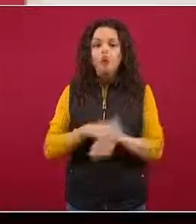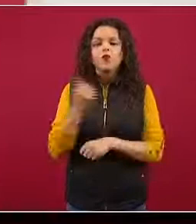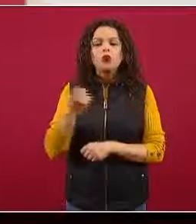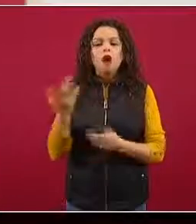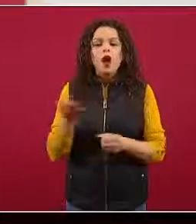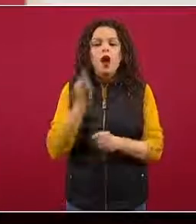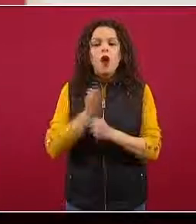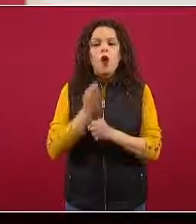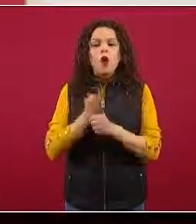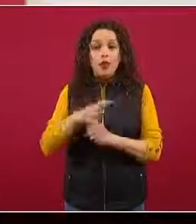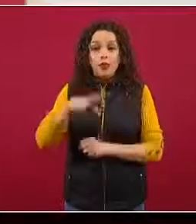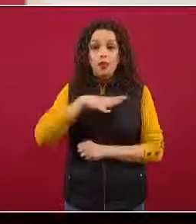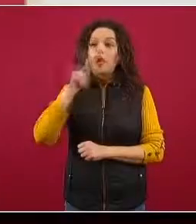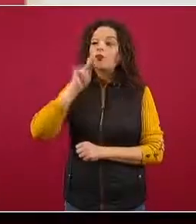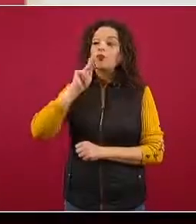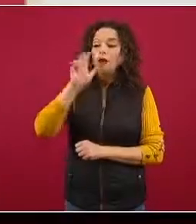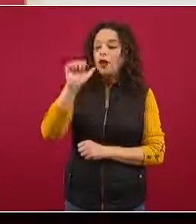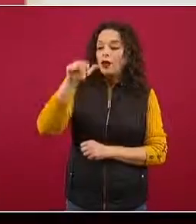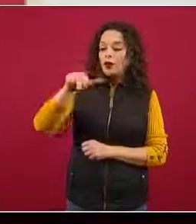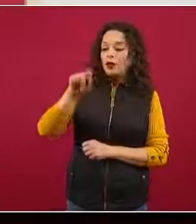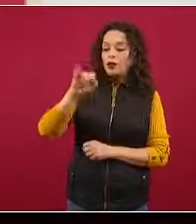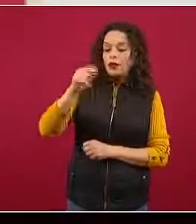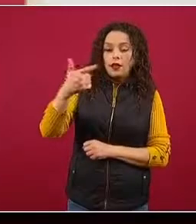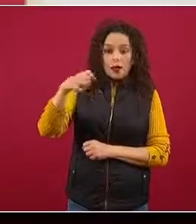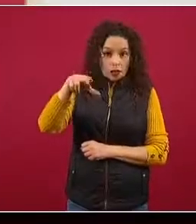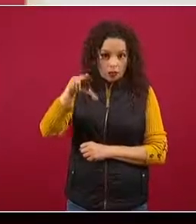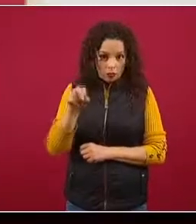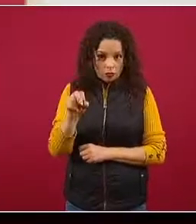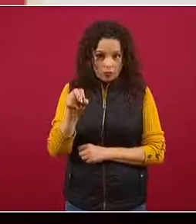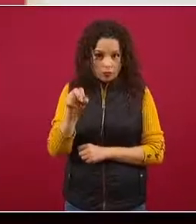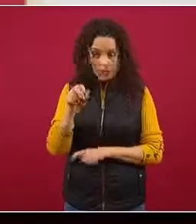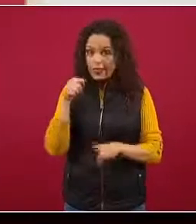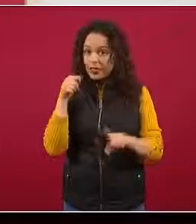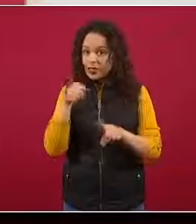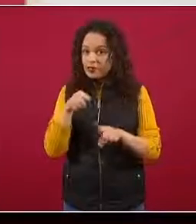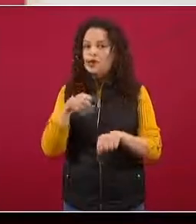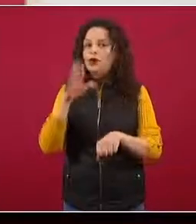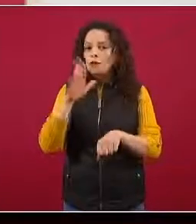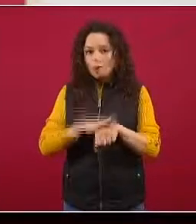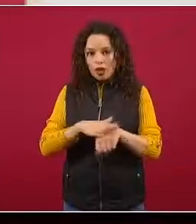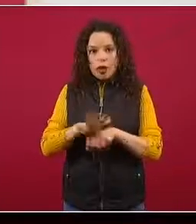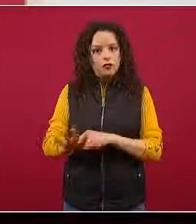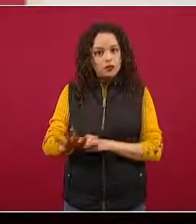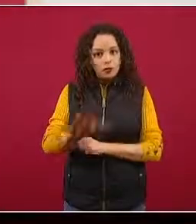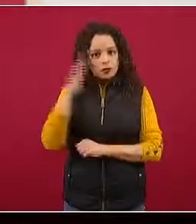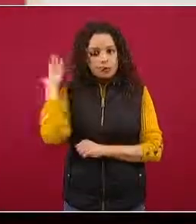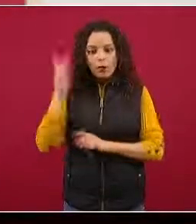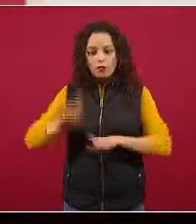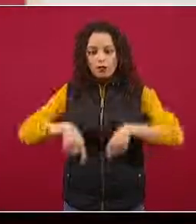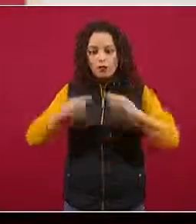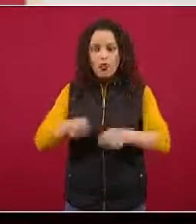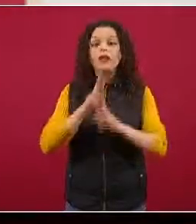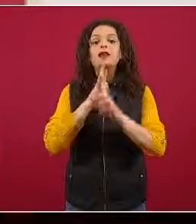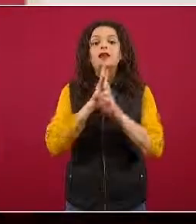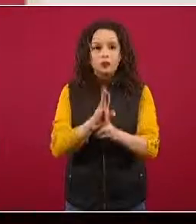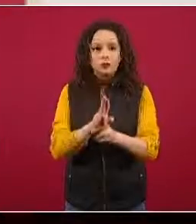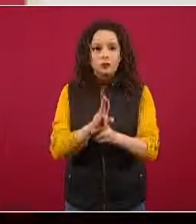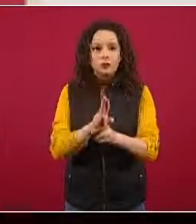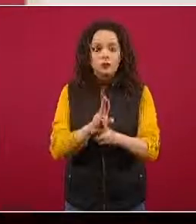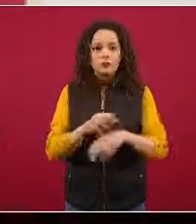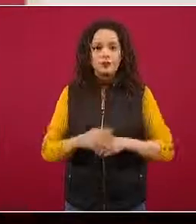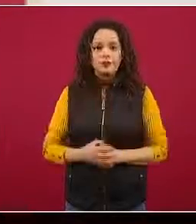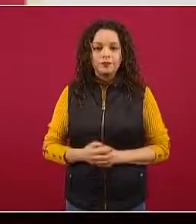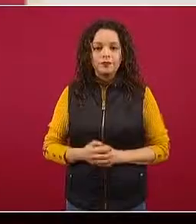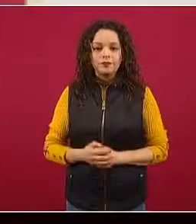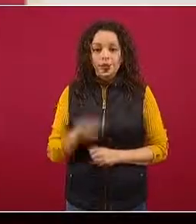ahorita tenemos la prueba de antígeno, que es la prueba más con mayor velocidad de un resultado, pero